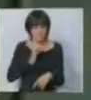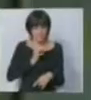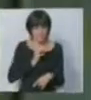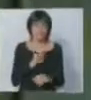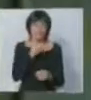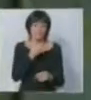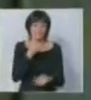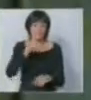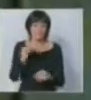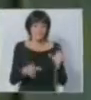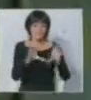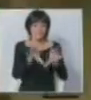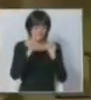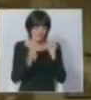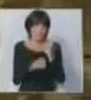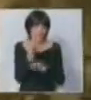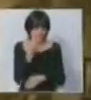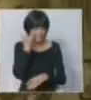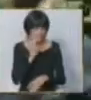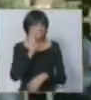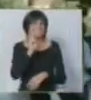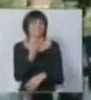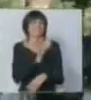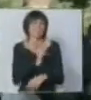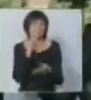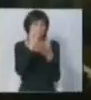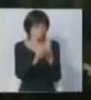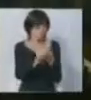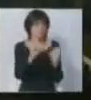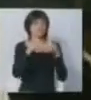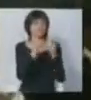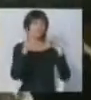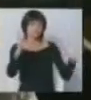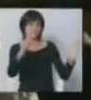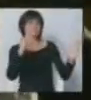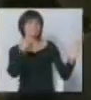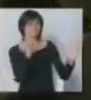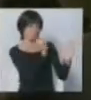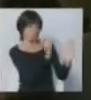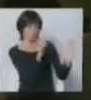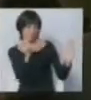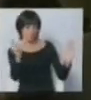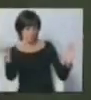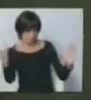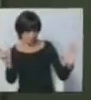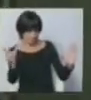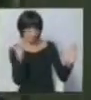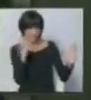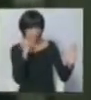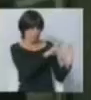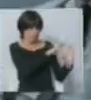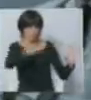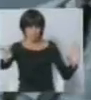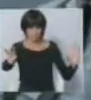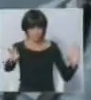la mañana los argentinos ya tenemos disponibles los 13 capítulos para ver uno seguido del otro. Esto también cambió